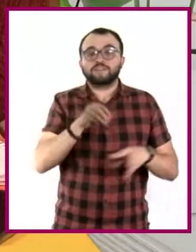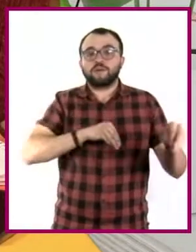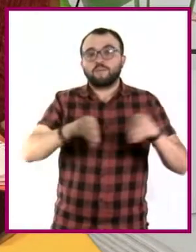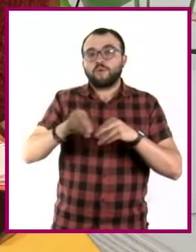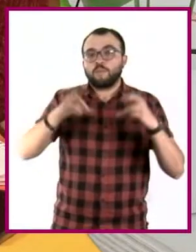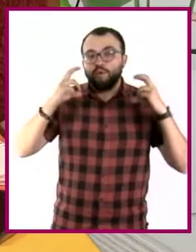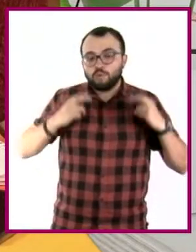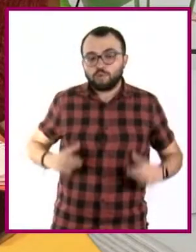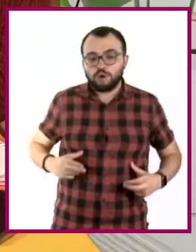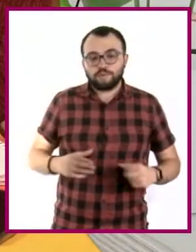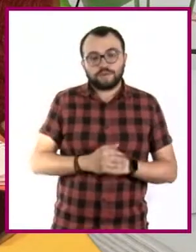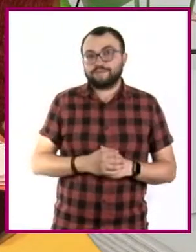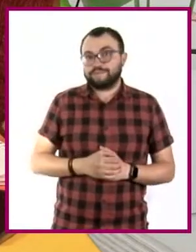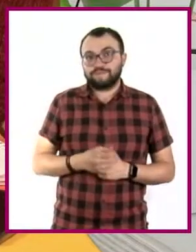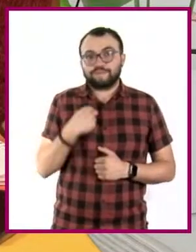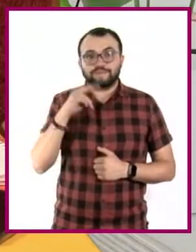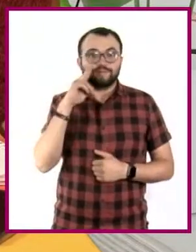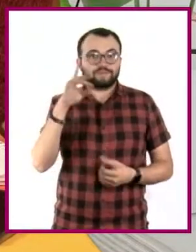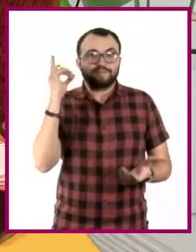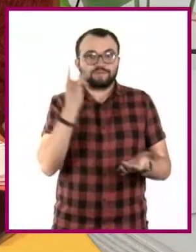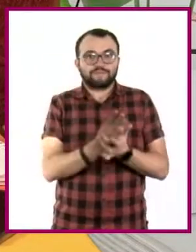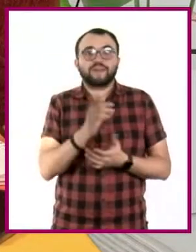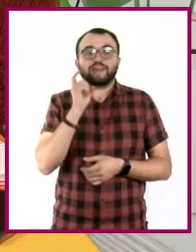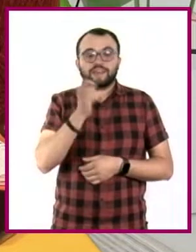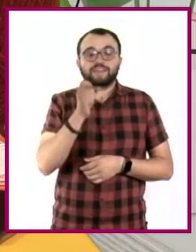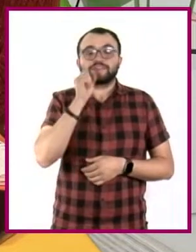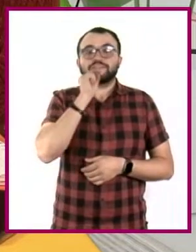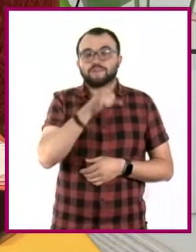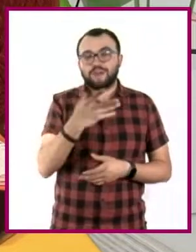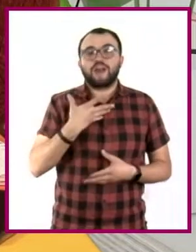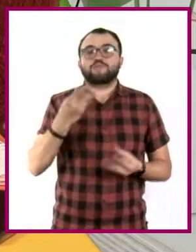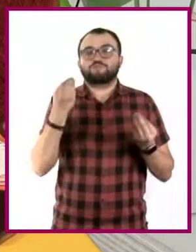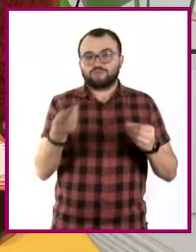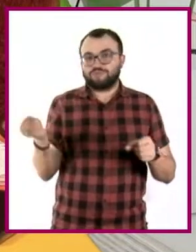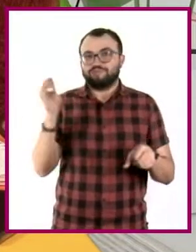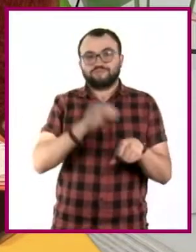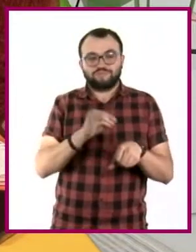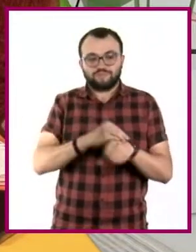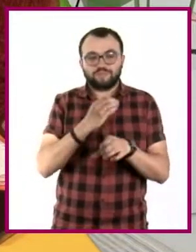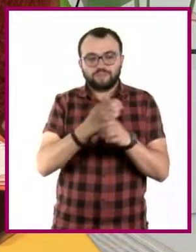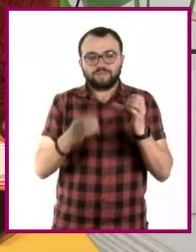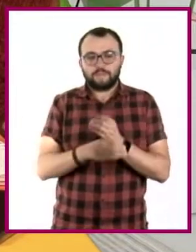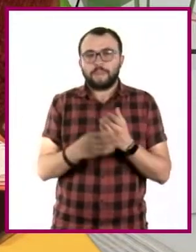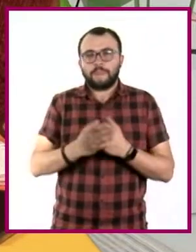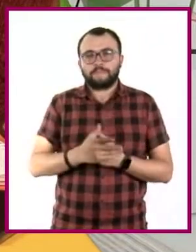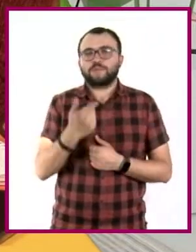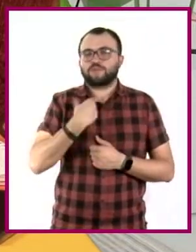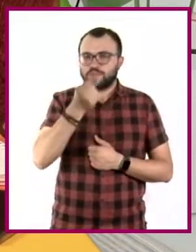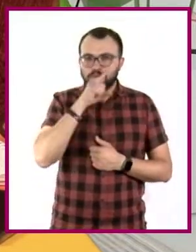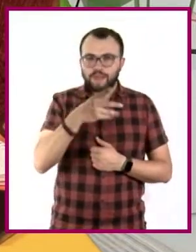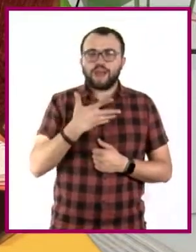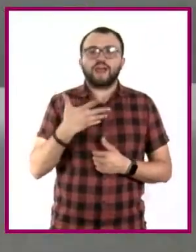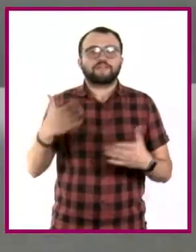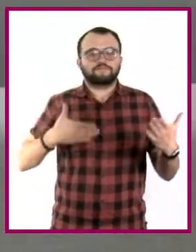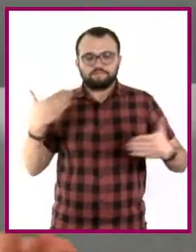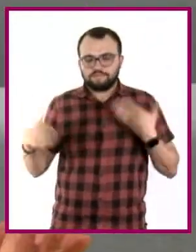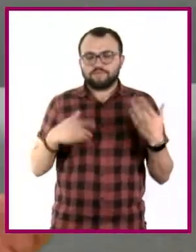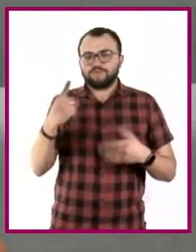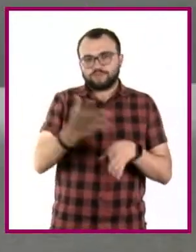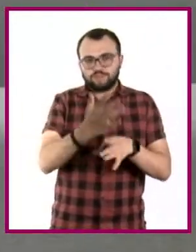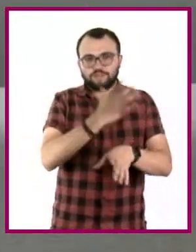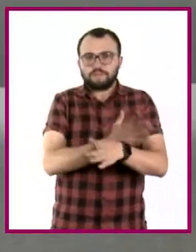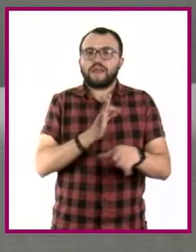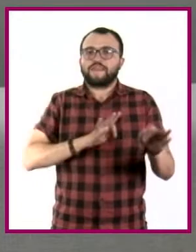movimientos del cuerpo y pues me he dado cuenta que se consideran muchos más aspectos. Mati, yo también disfruto de tu compañía y de